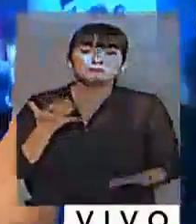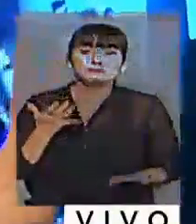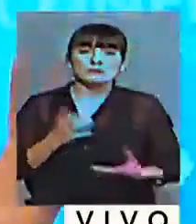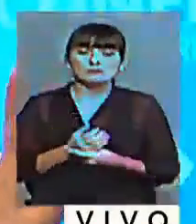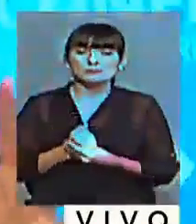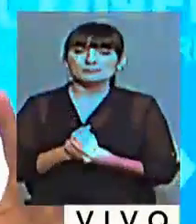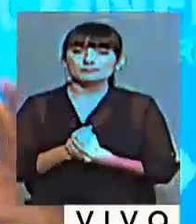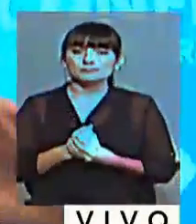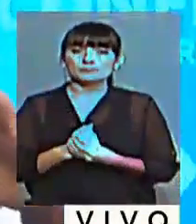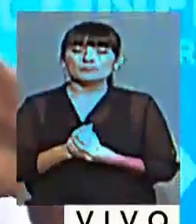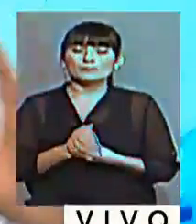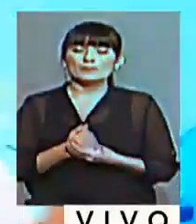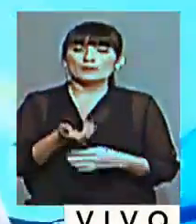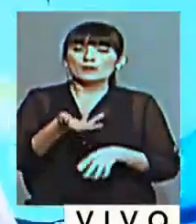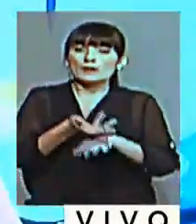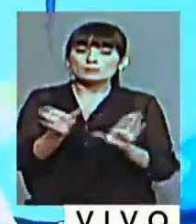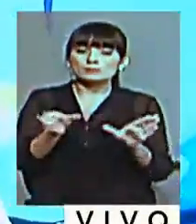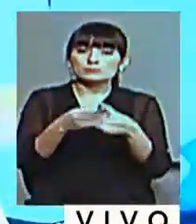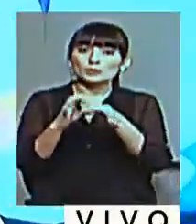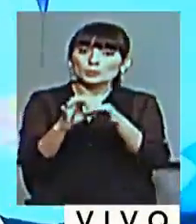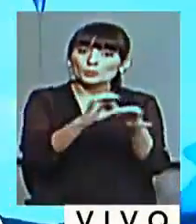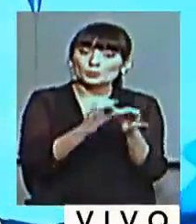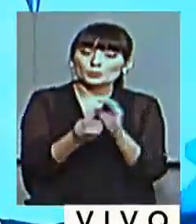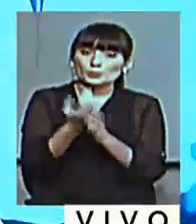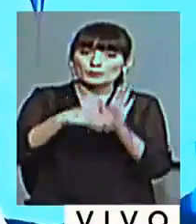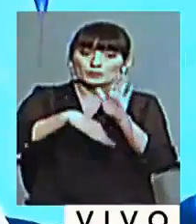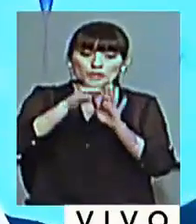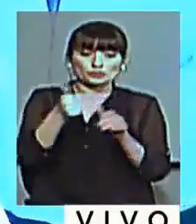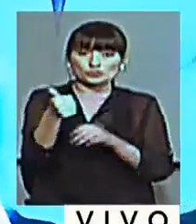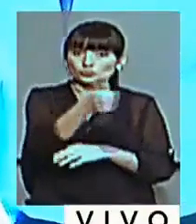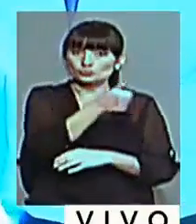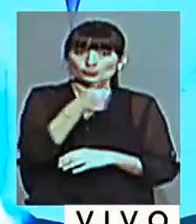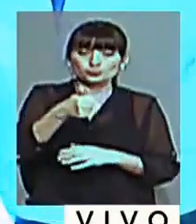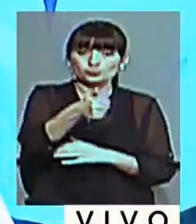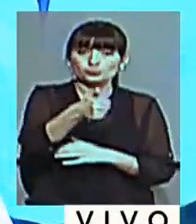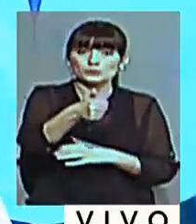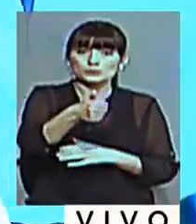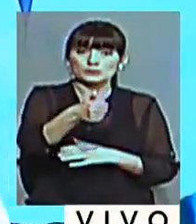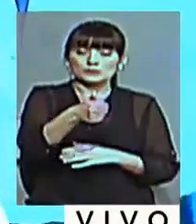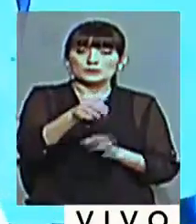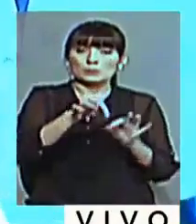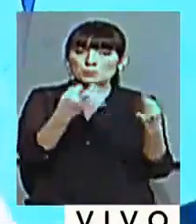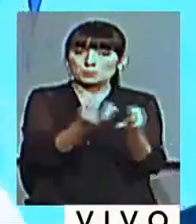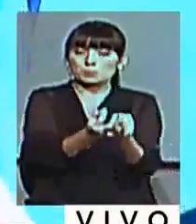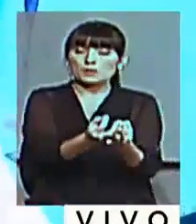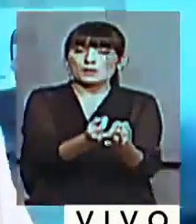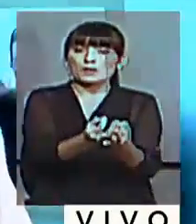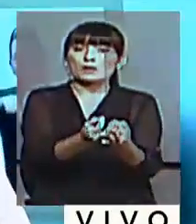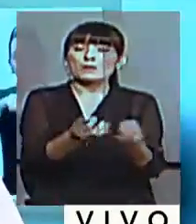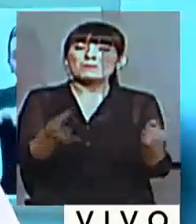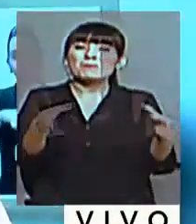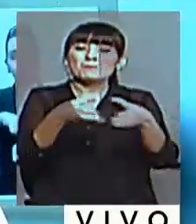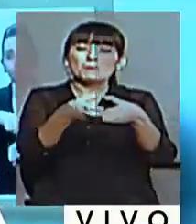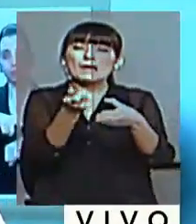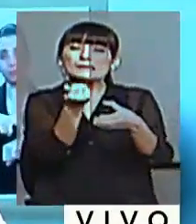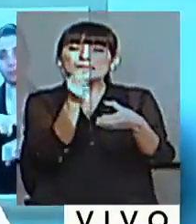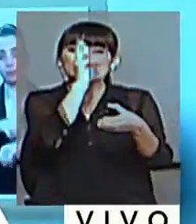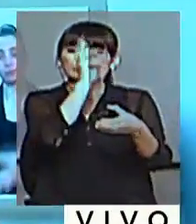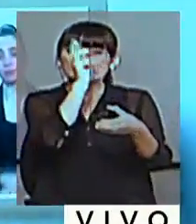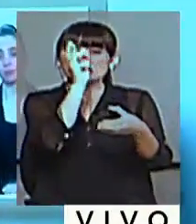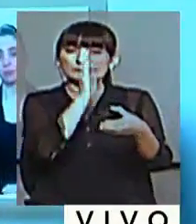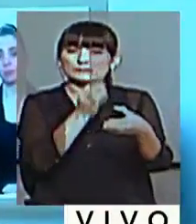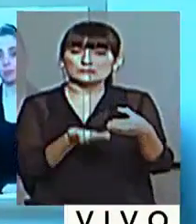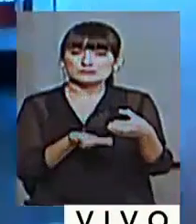pone a la coalición en su conjunto como una especie rara,